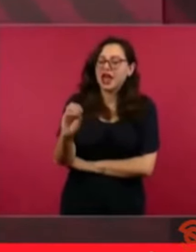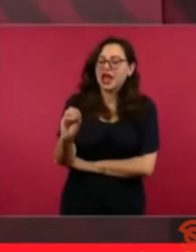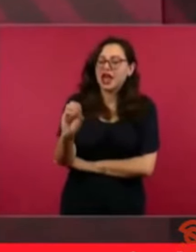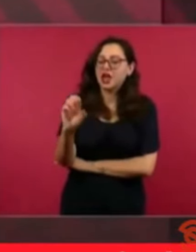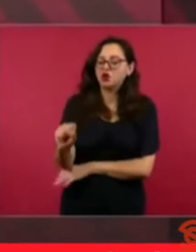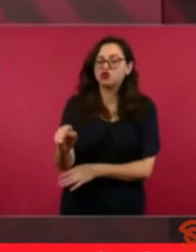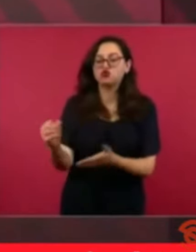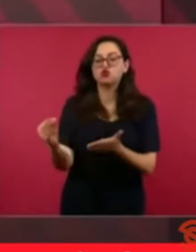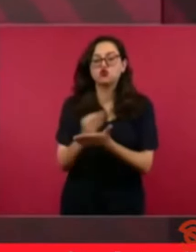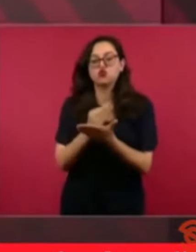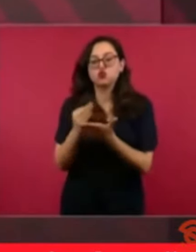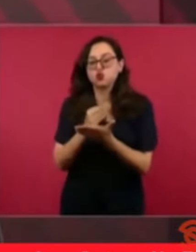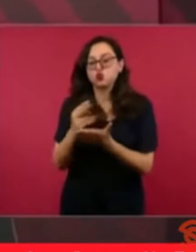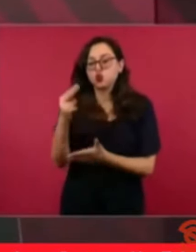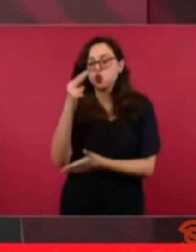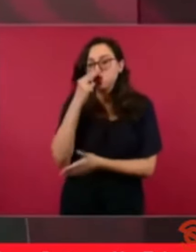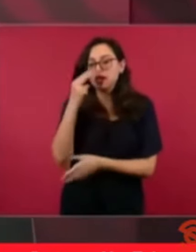morenos